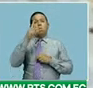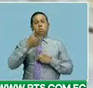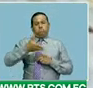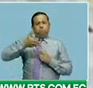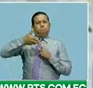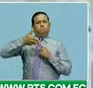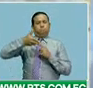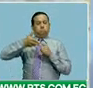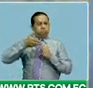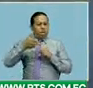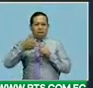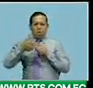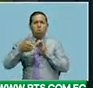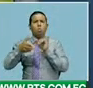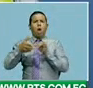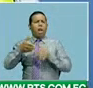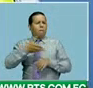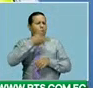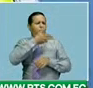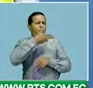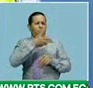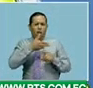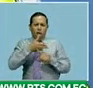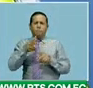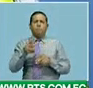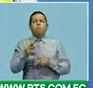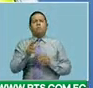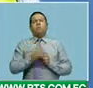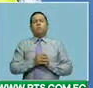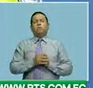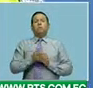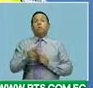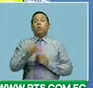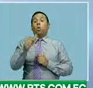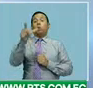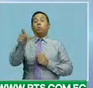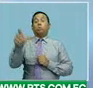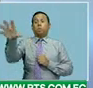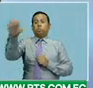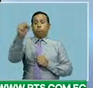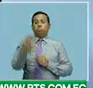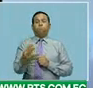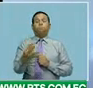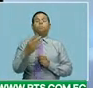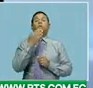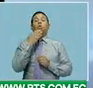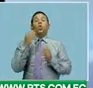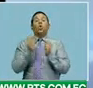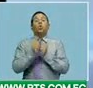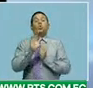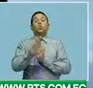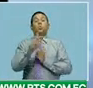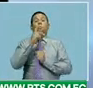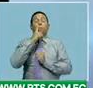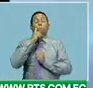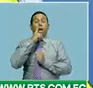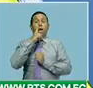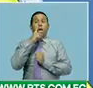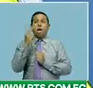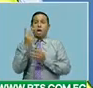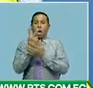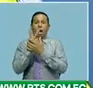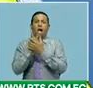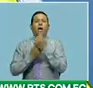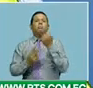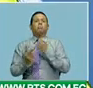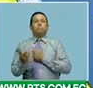victimaron a estas 3 personas. Paralelamente también fue detenida otra persona, en este caso el padre de este sujeto, que ambos están vinculados